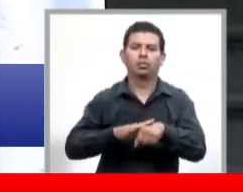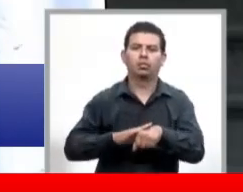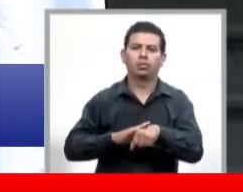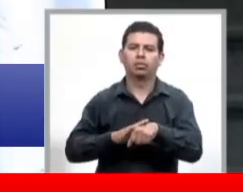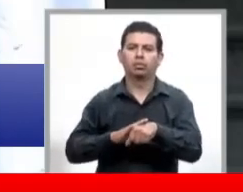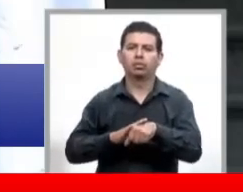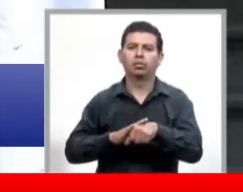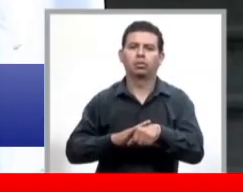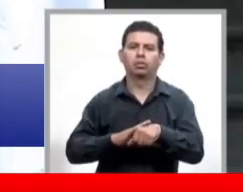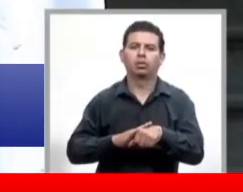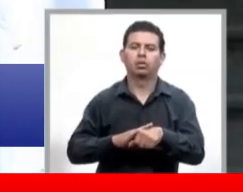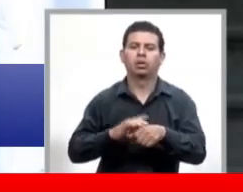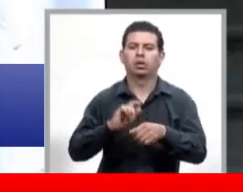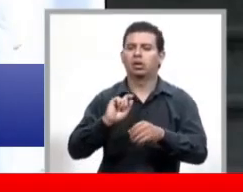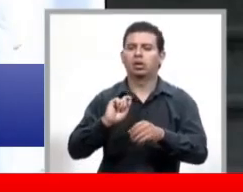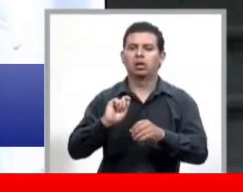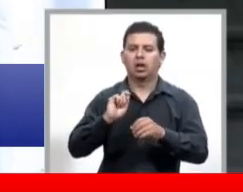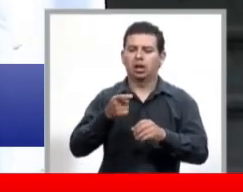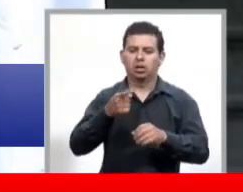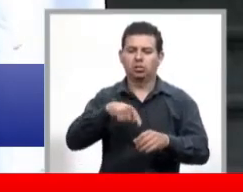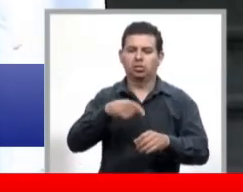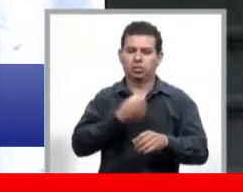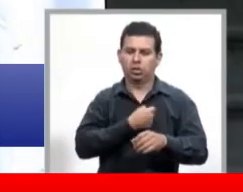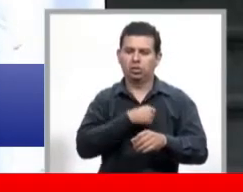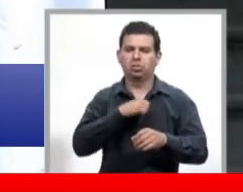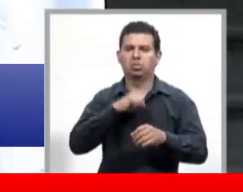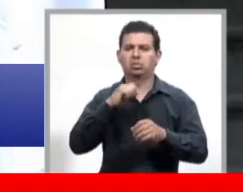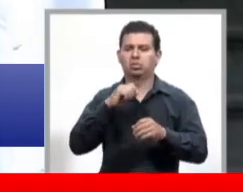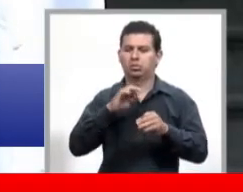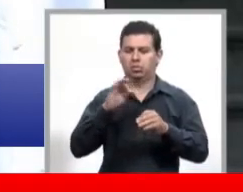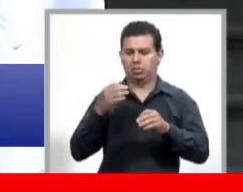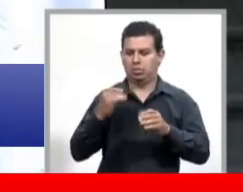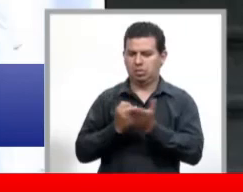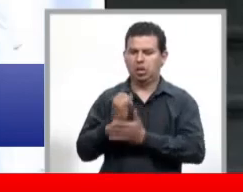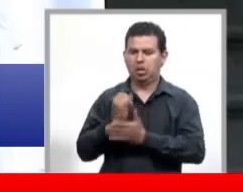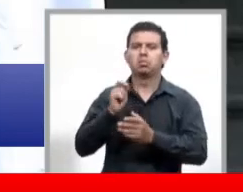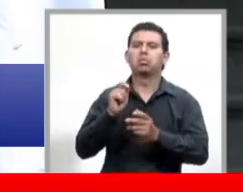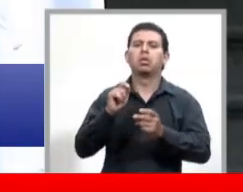a respetar los derechos humanos y las facultades de cada autoridad.